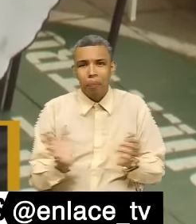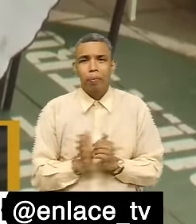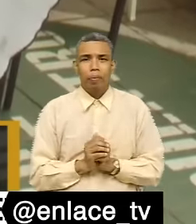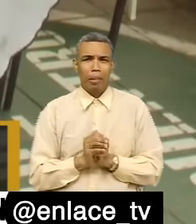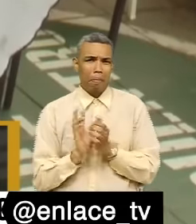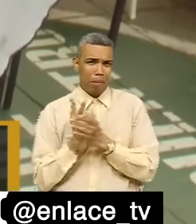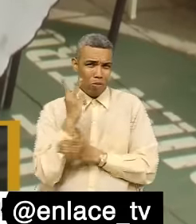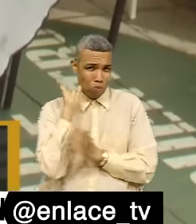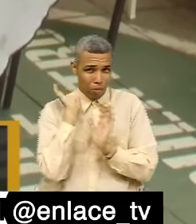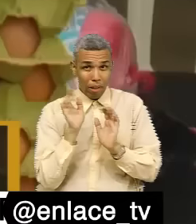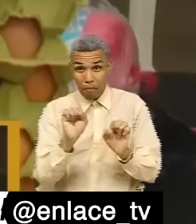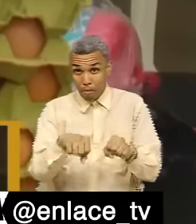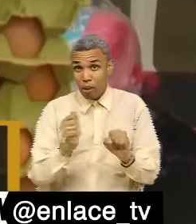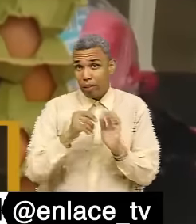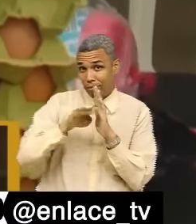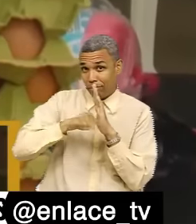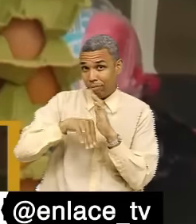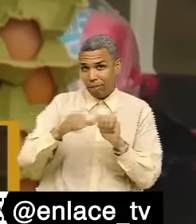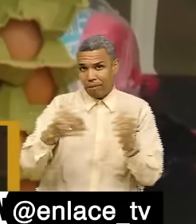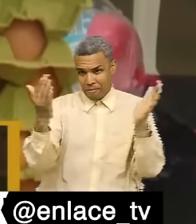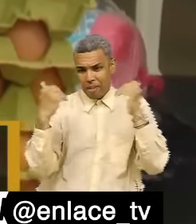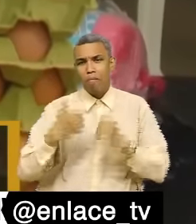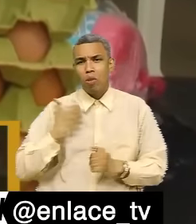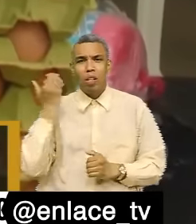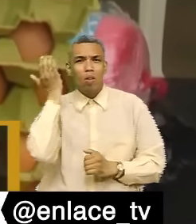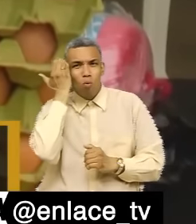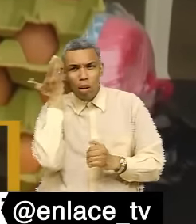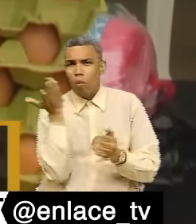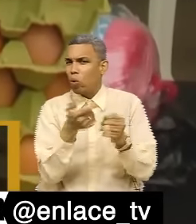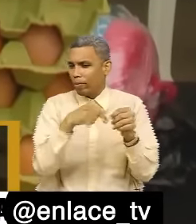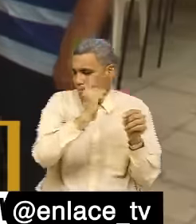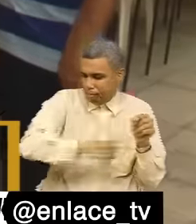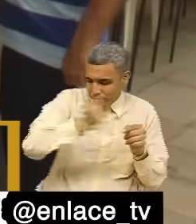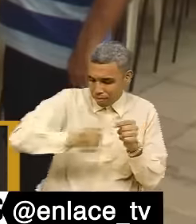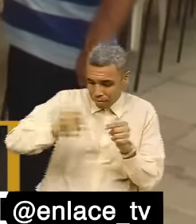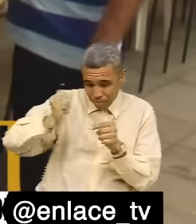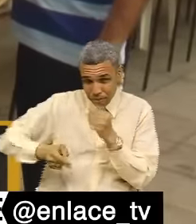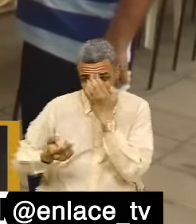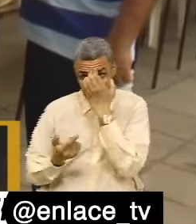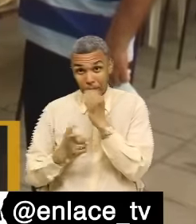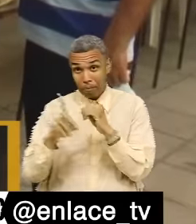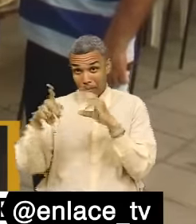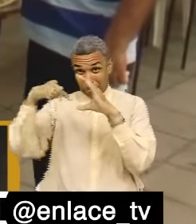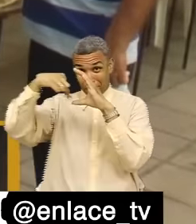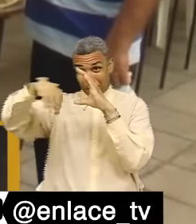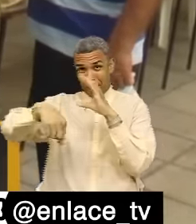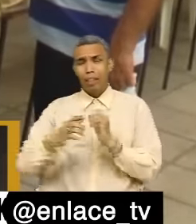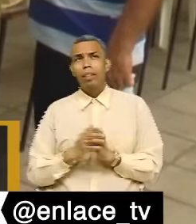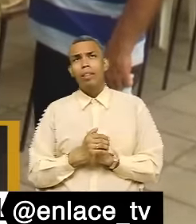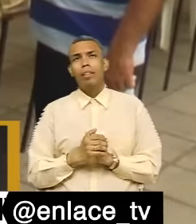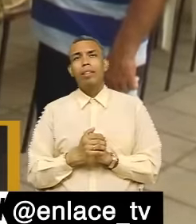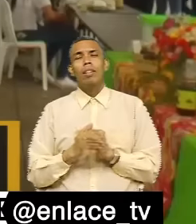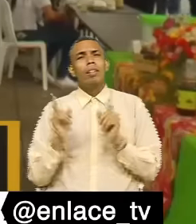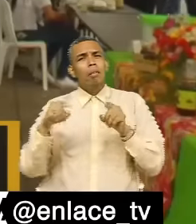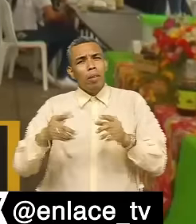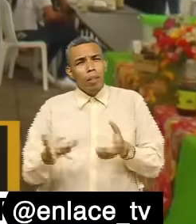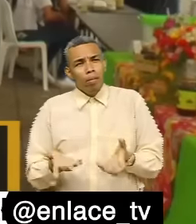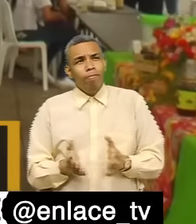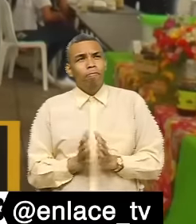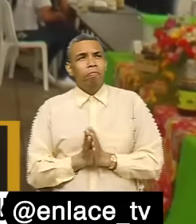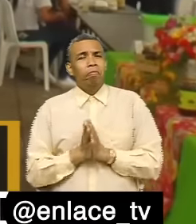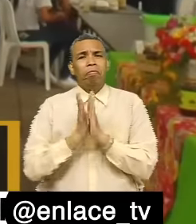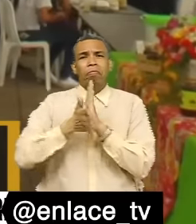economía de todas las comunidades barranqueñas. También queremos decirle que en el mercado campesino encuentra usted deliciosos productos procesados,